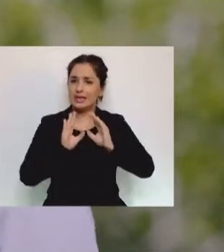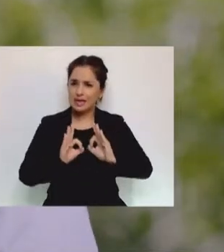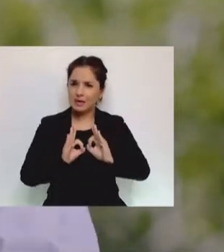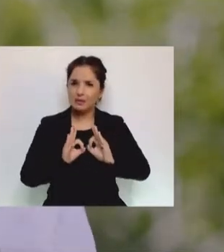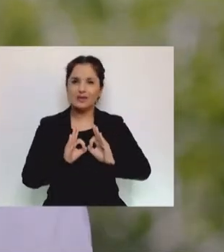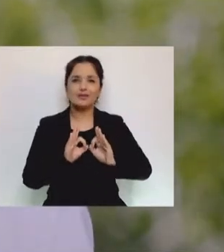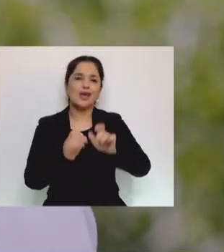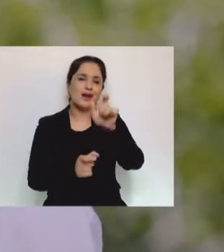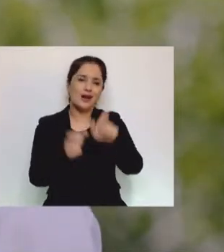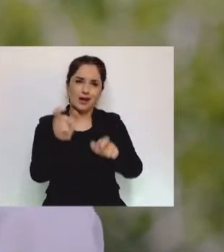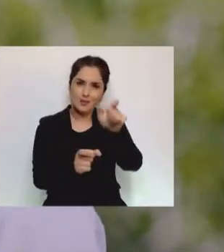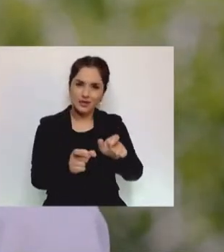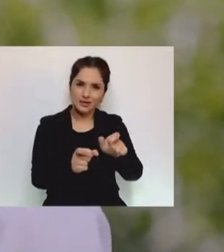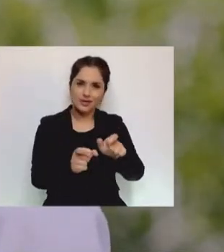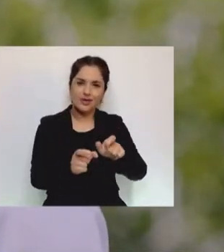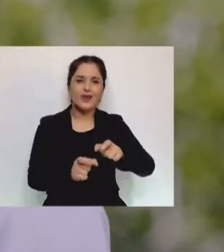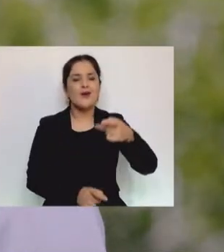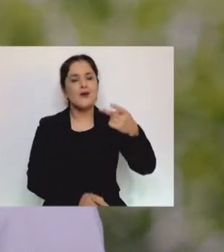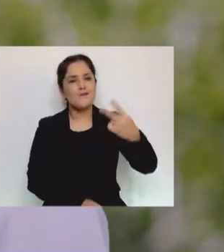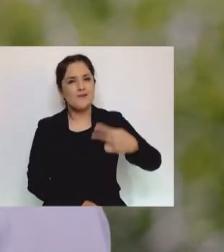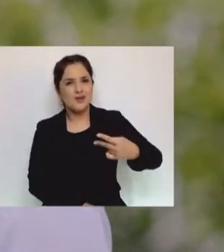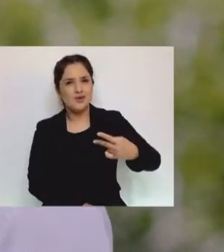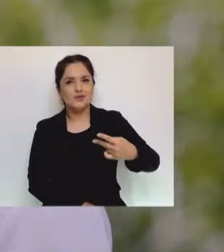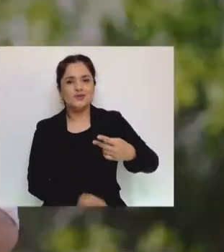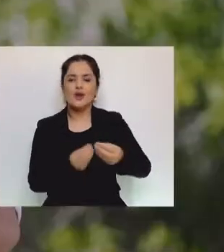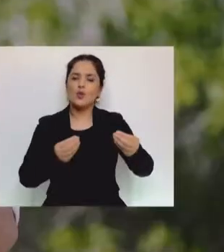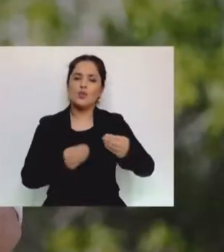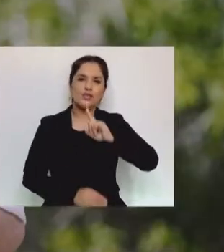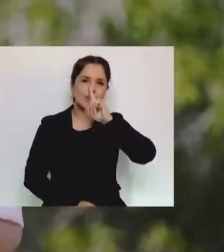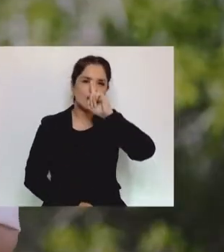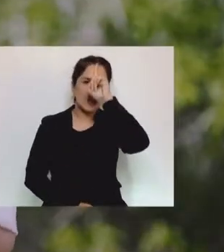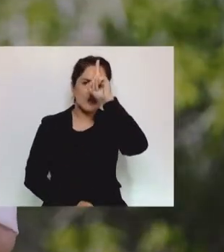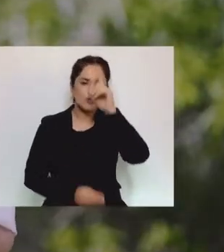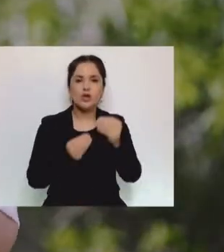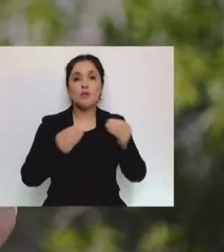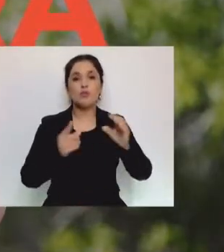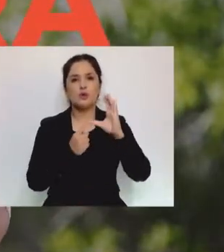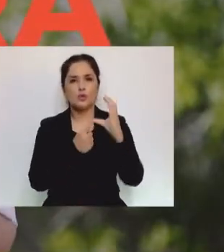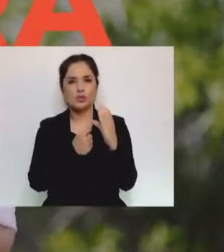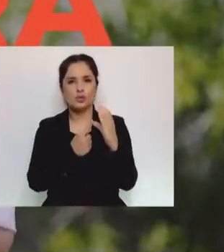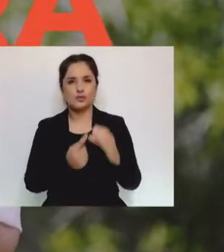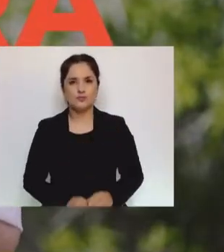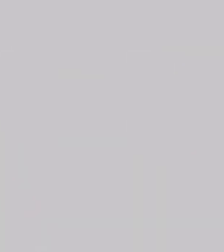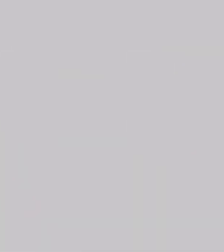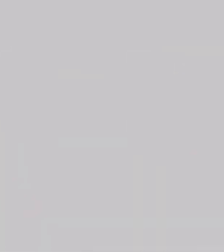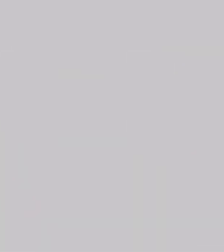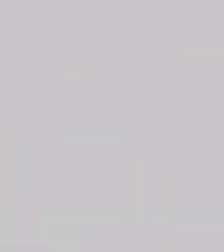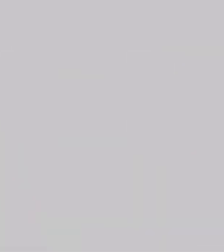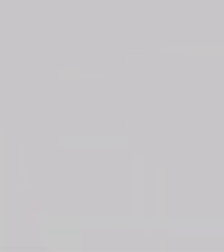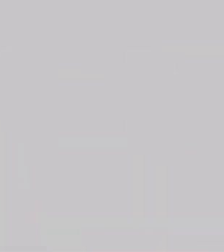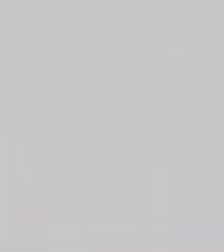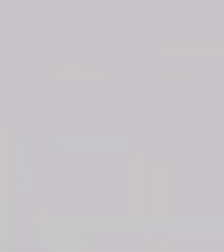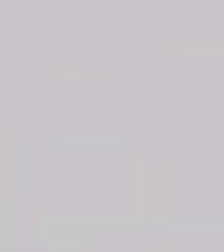y sobre todo nuestro patrimonio humano gente valiosa llena de tradiciones y llenas de cultura